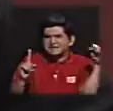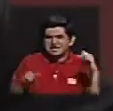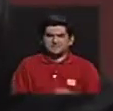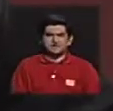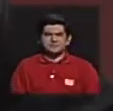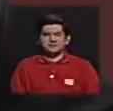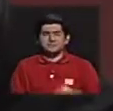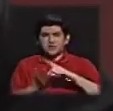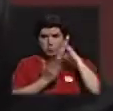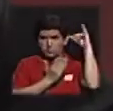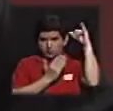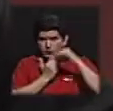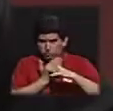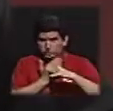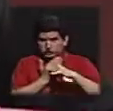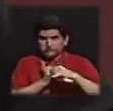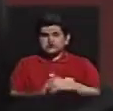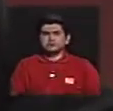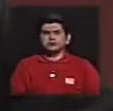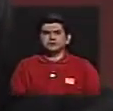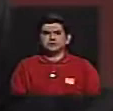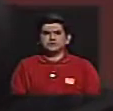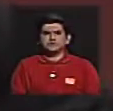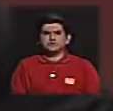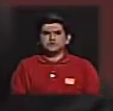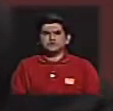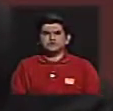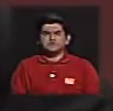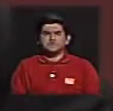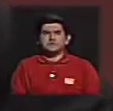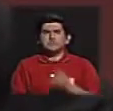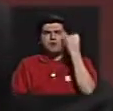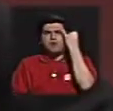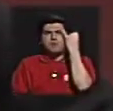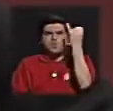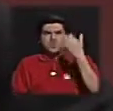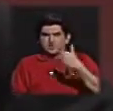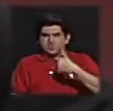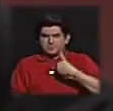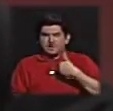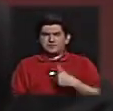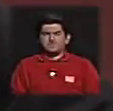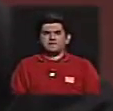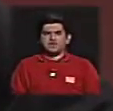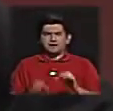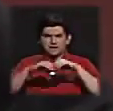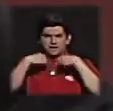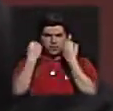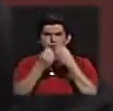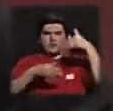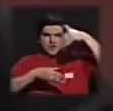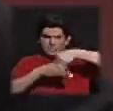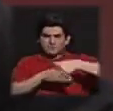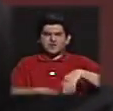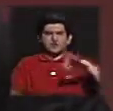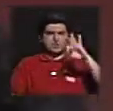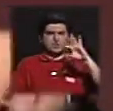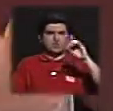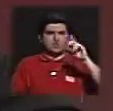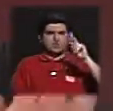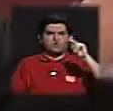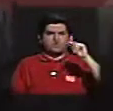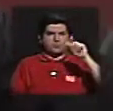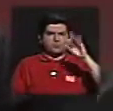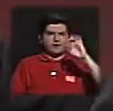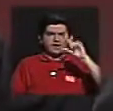este es un proyecto que se genera como iniciativa del órgano interno del Fonatel dentro de la SUTEL.